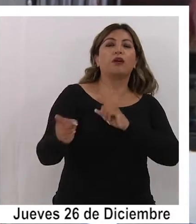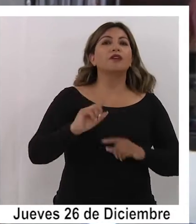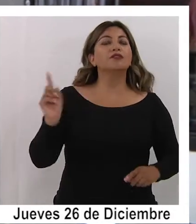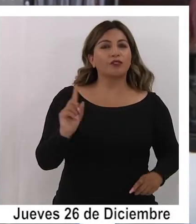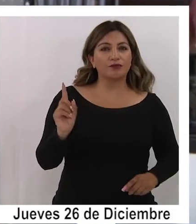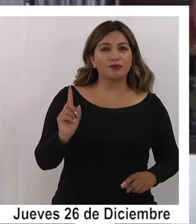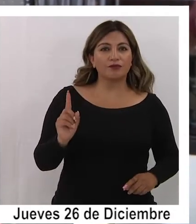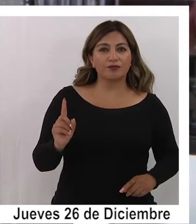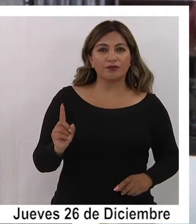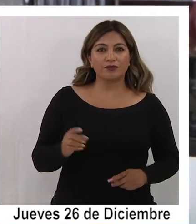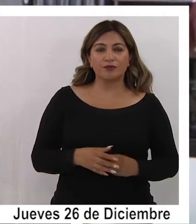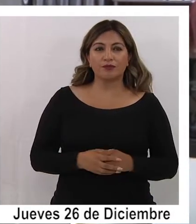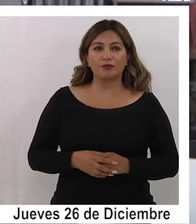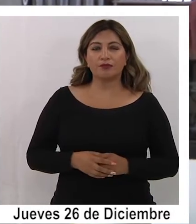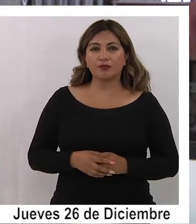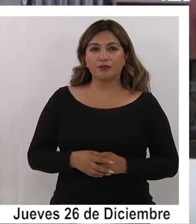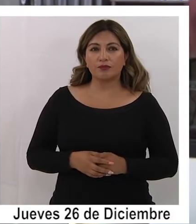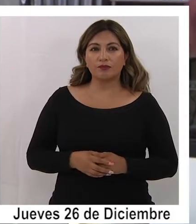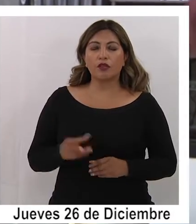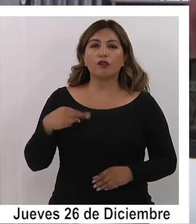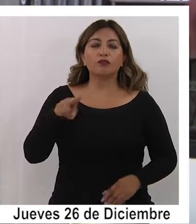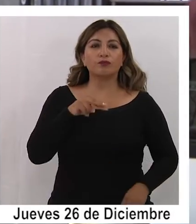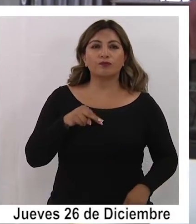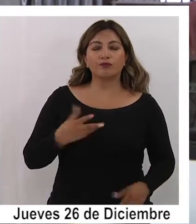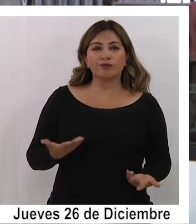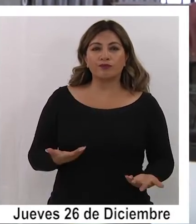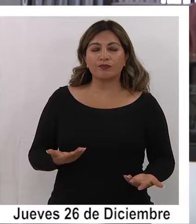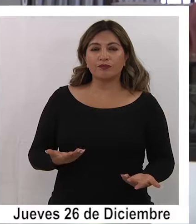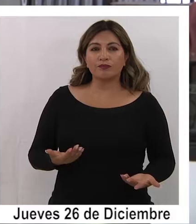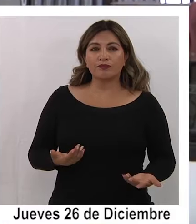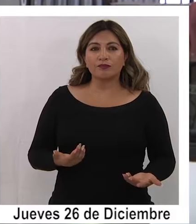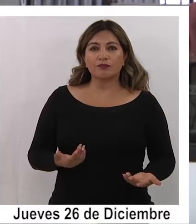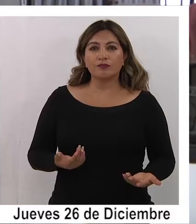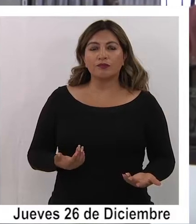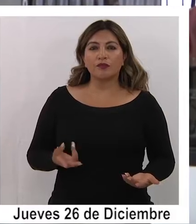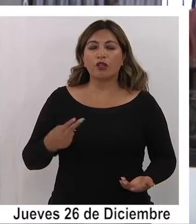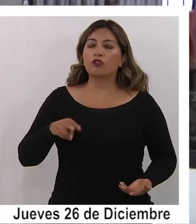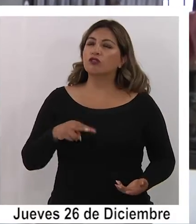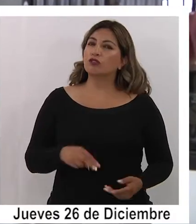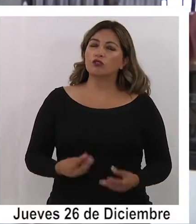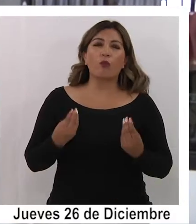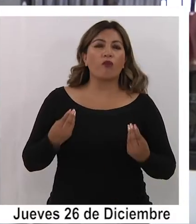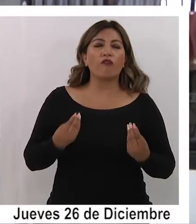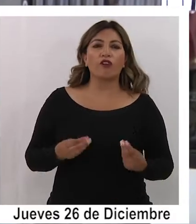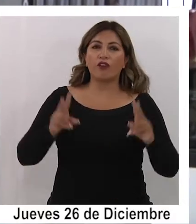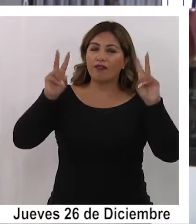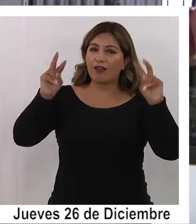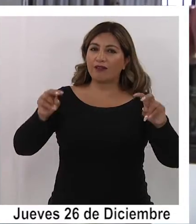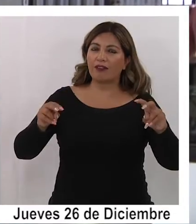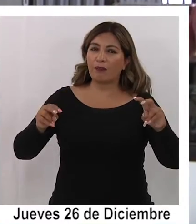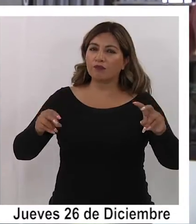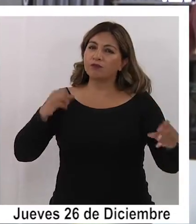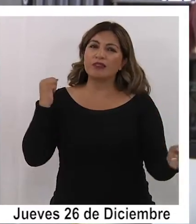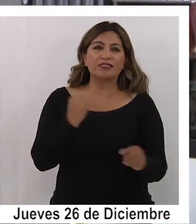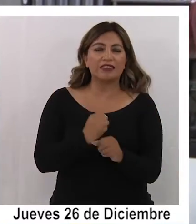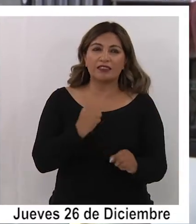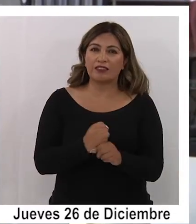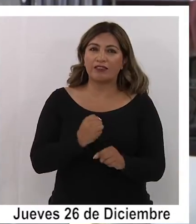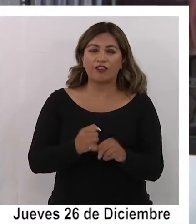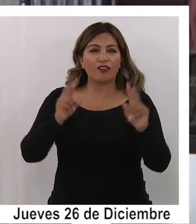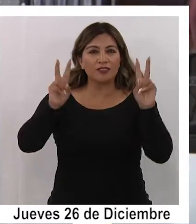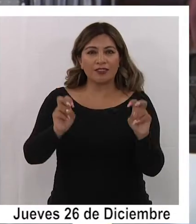abandone, porque al final nosotros somos igual potentes en el tema de